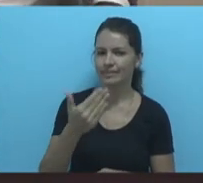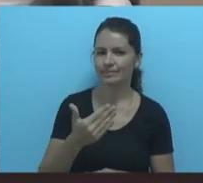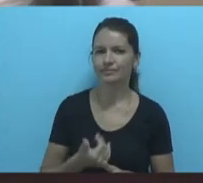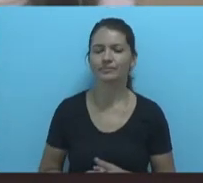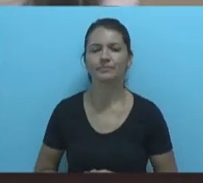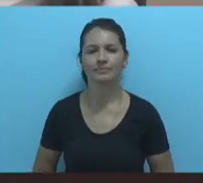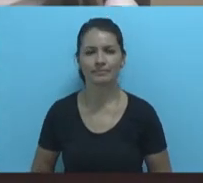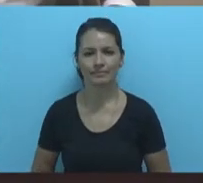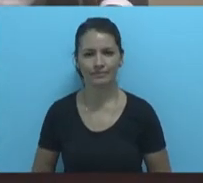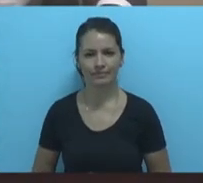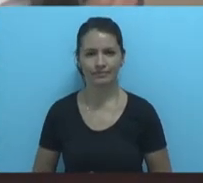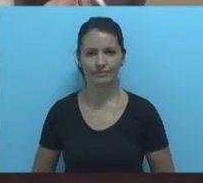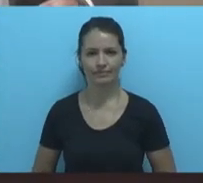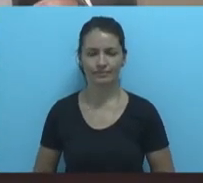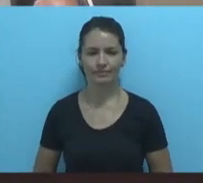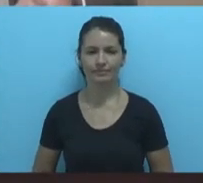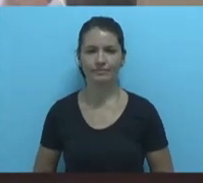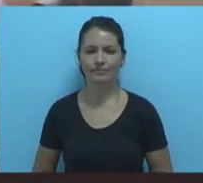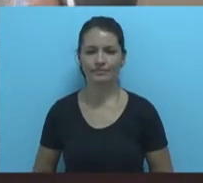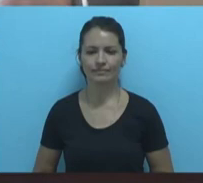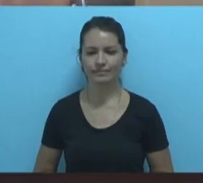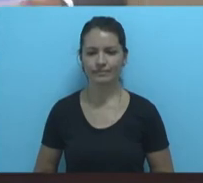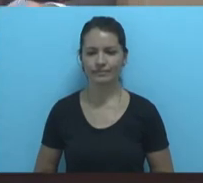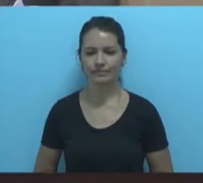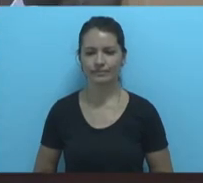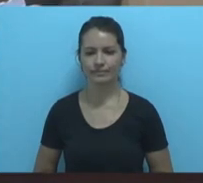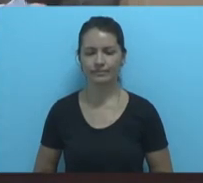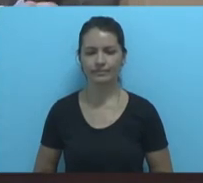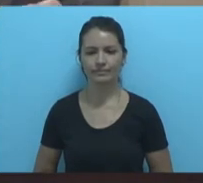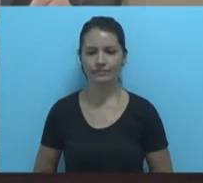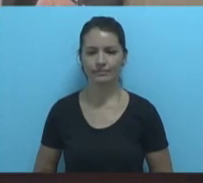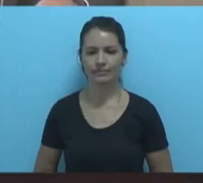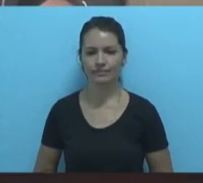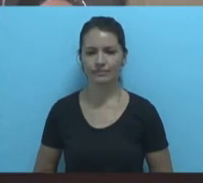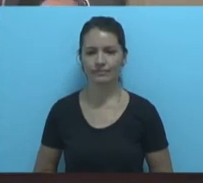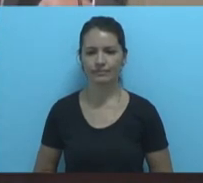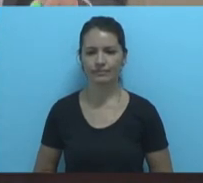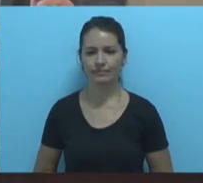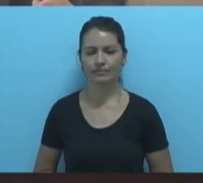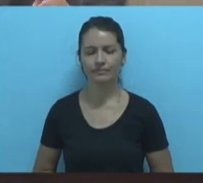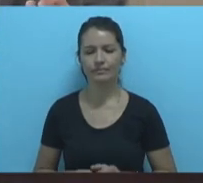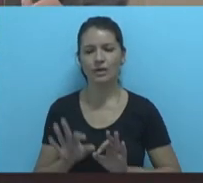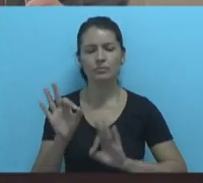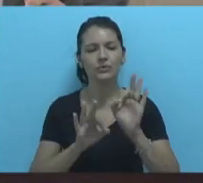está de acuerdo. No. Gracias, diputado. Proyecto